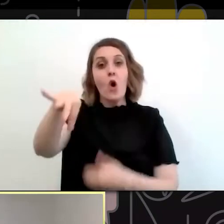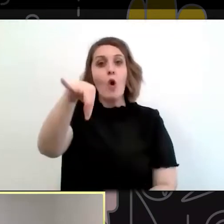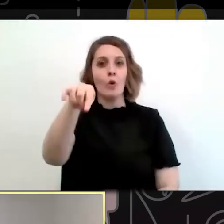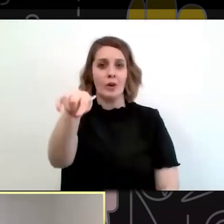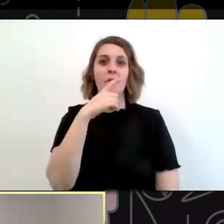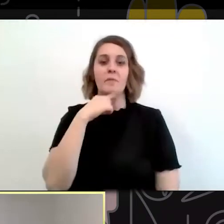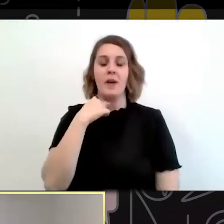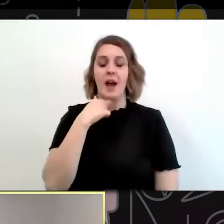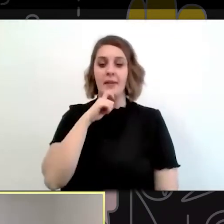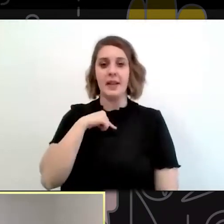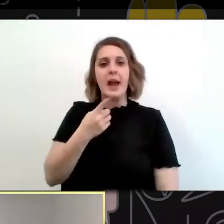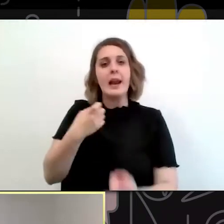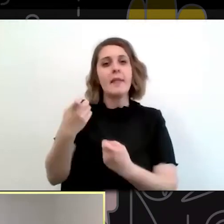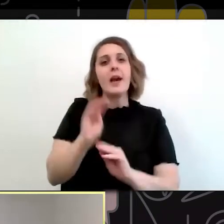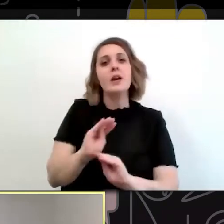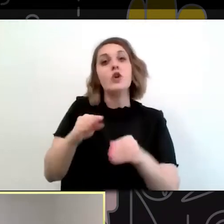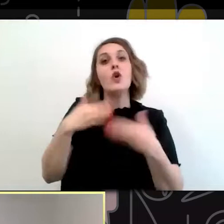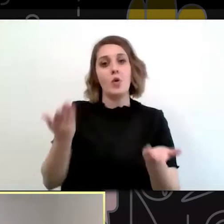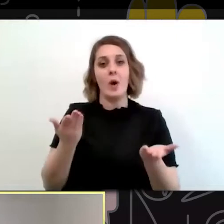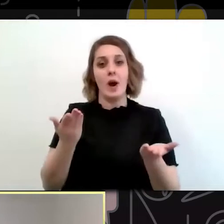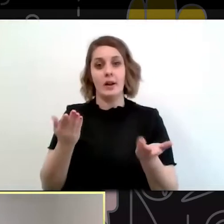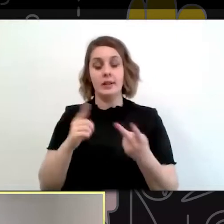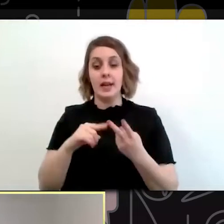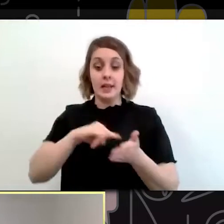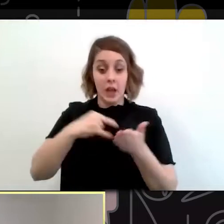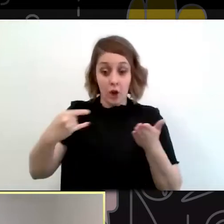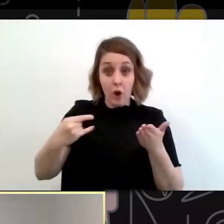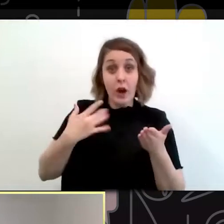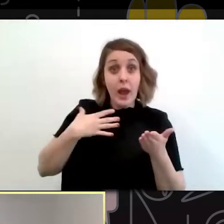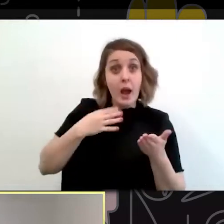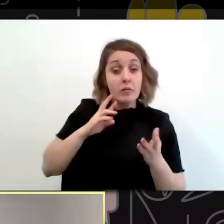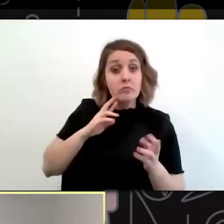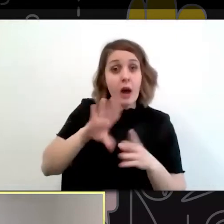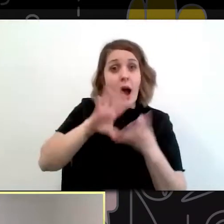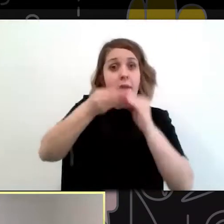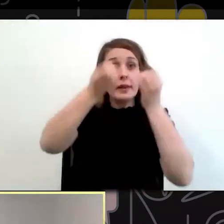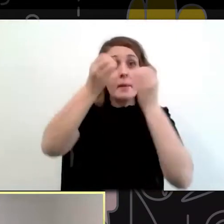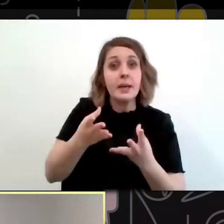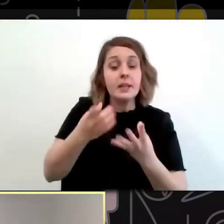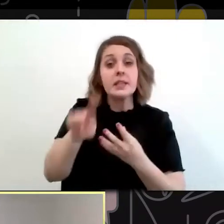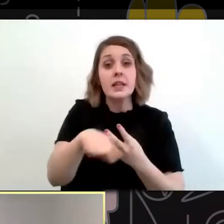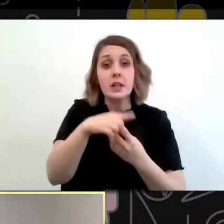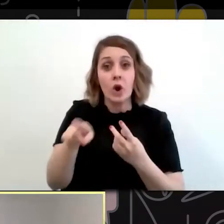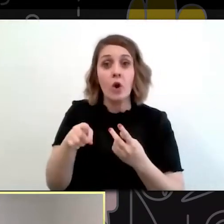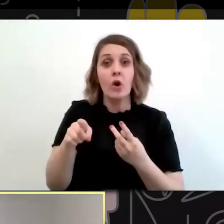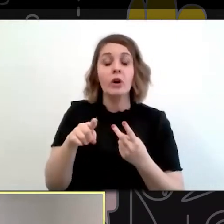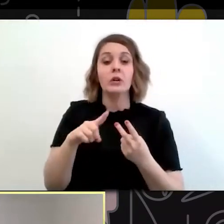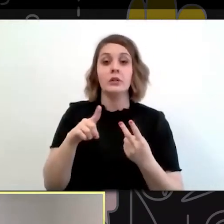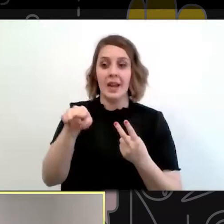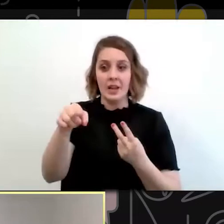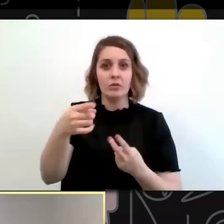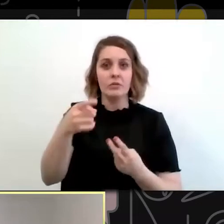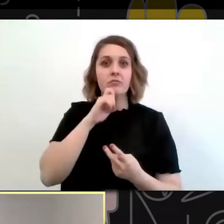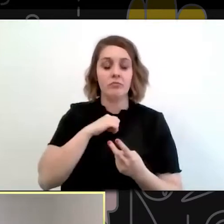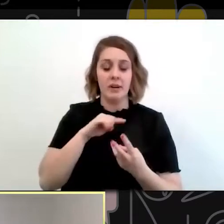cuáles son las necesidades de los pacientes, si realmente las tecnologías están respondiendo a esas necesidades de los pacientes y de todos